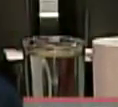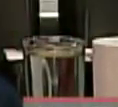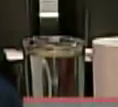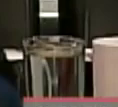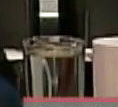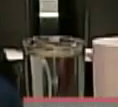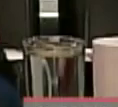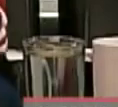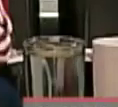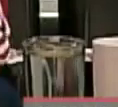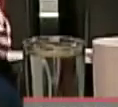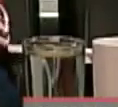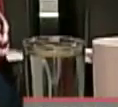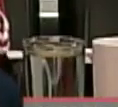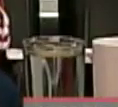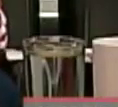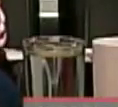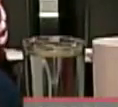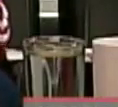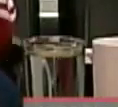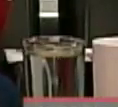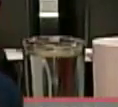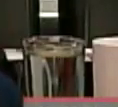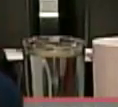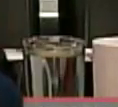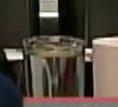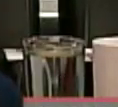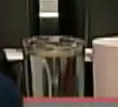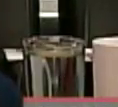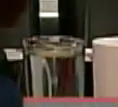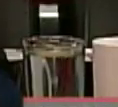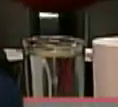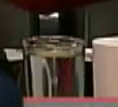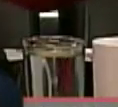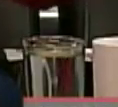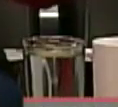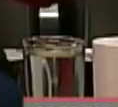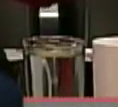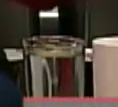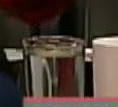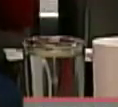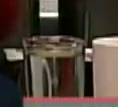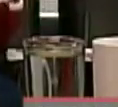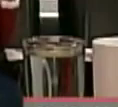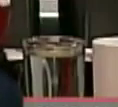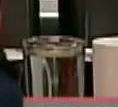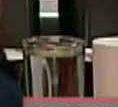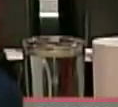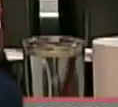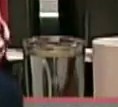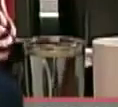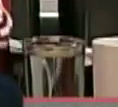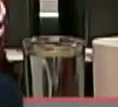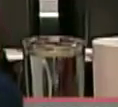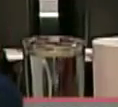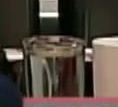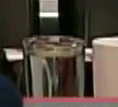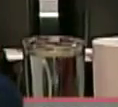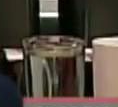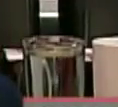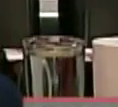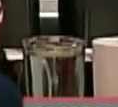a Bolivia, etcétera, etcétera. Ahora bien, en el ámbito de la política vemos distanciamientos bastante plausibles. ¿Por qué lo